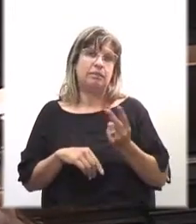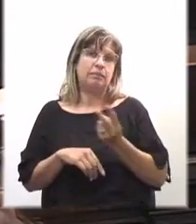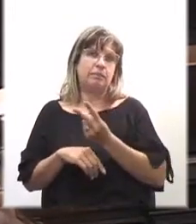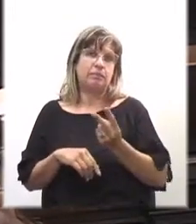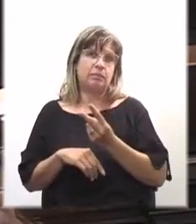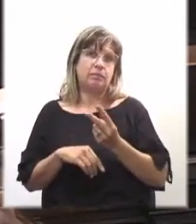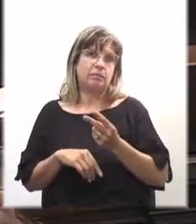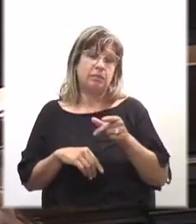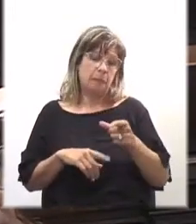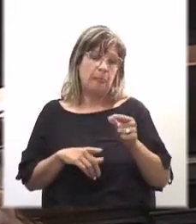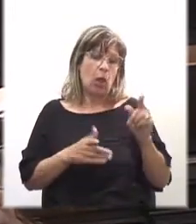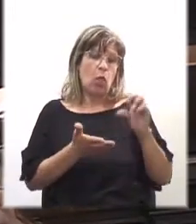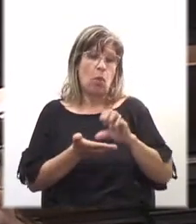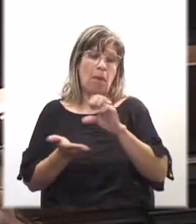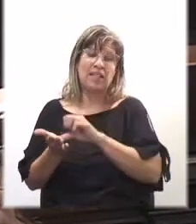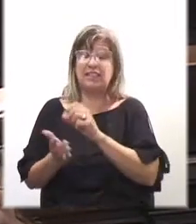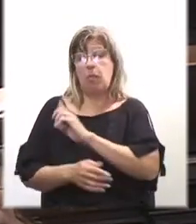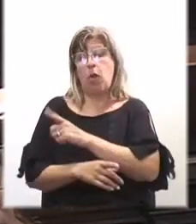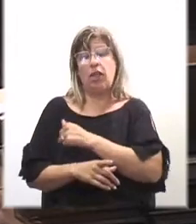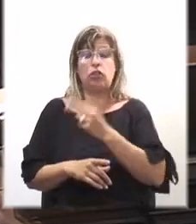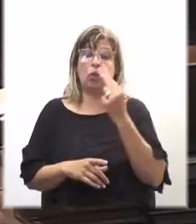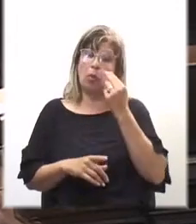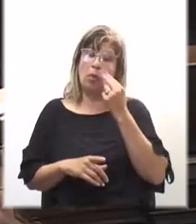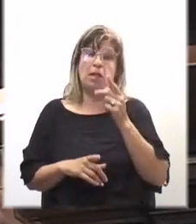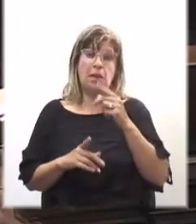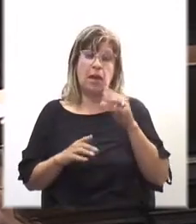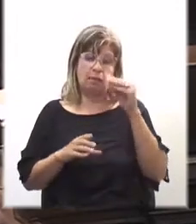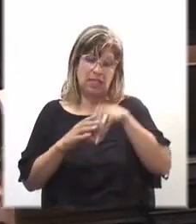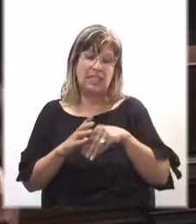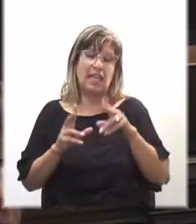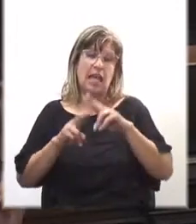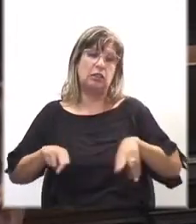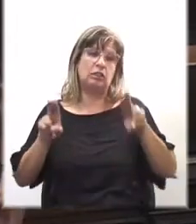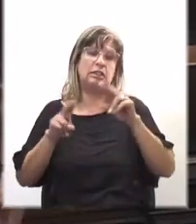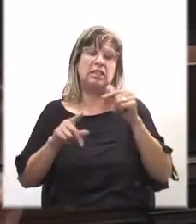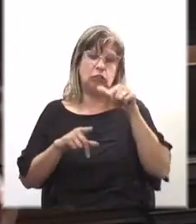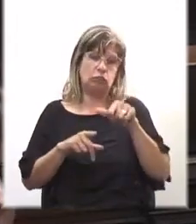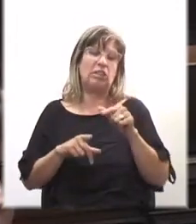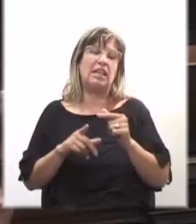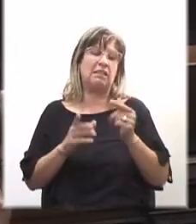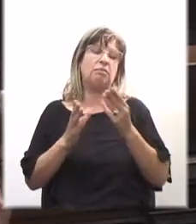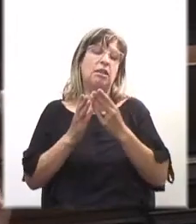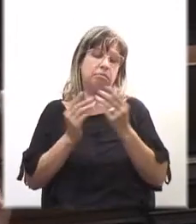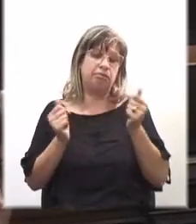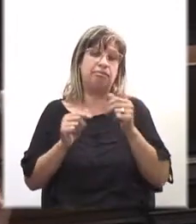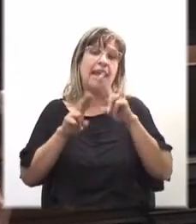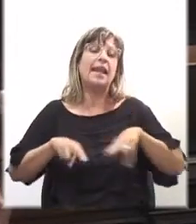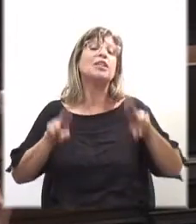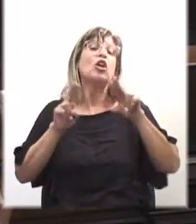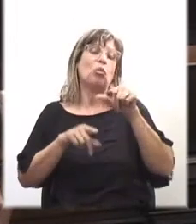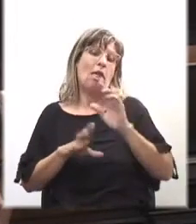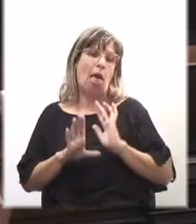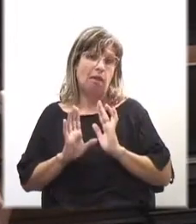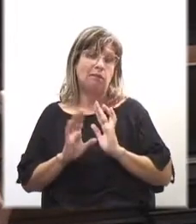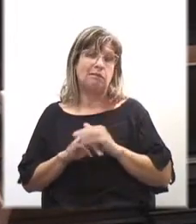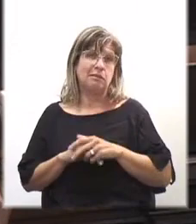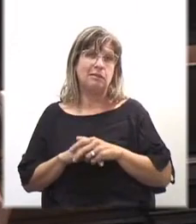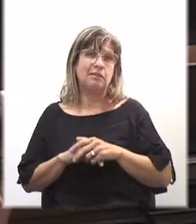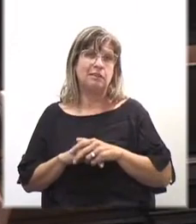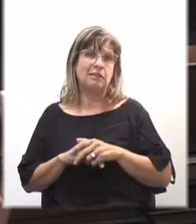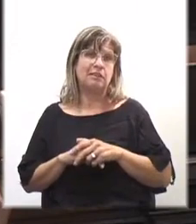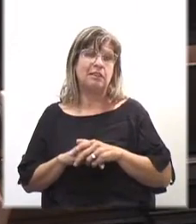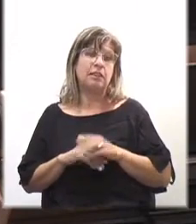las Naciones Unidas. Esto es un poco el papel que las Naciones Unidas le ha tocado jugar con los números a la vista, sin